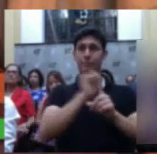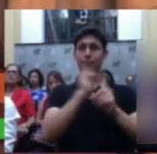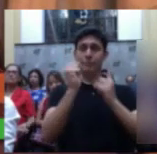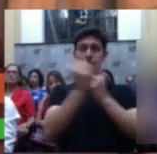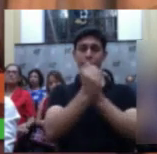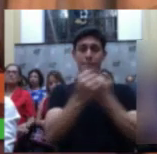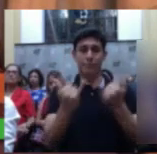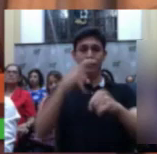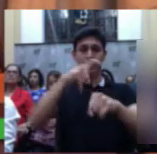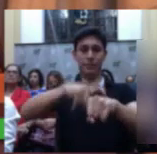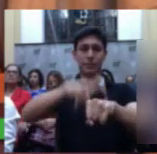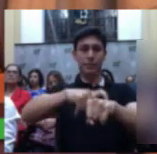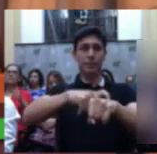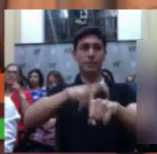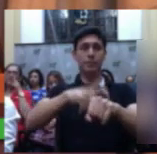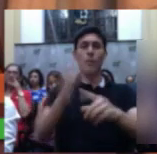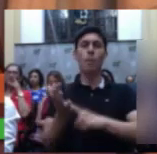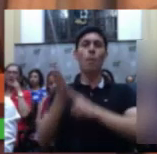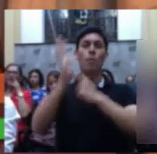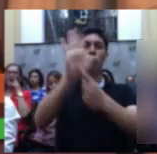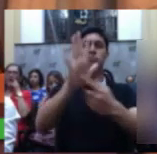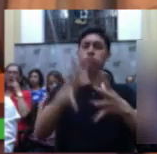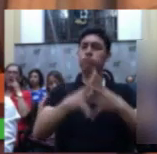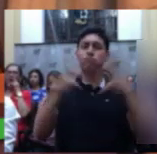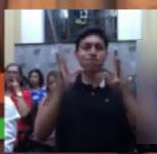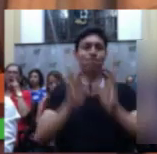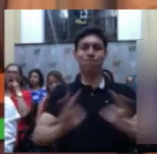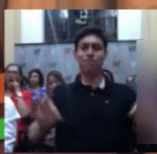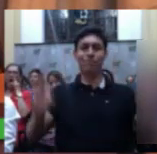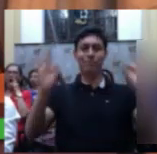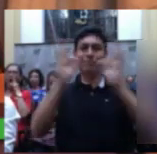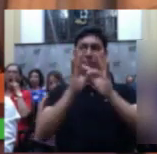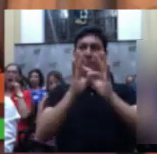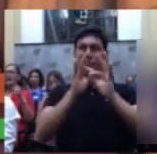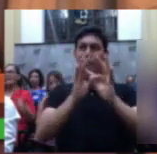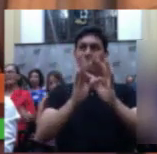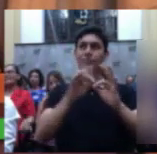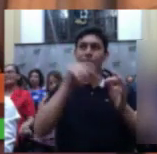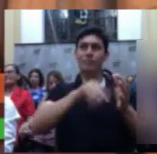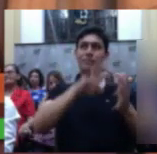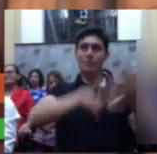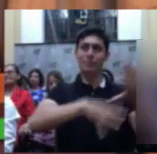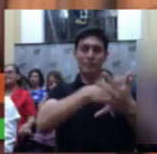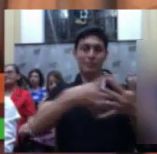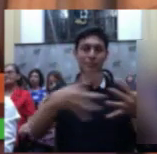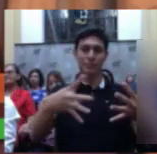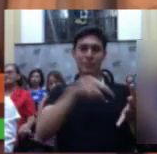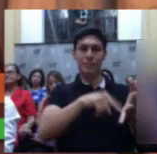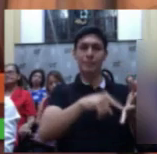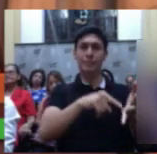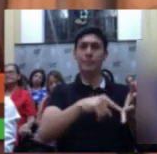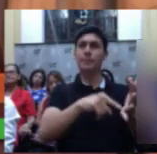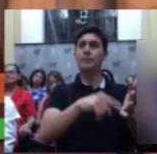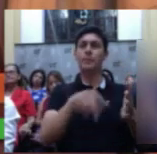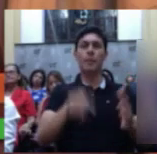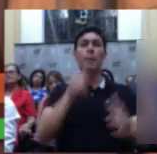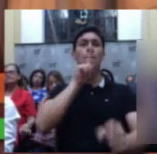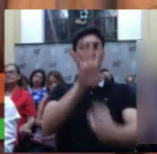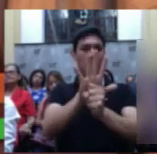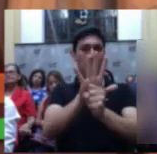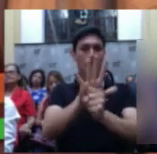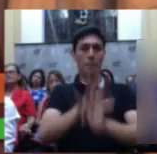momentos nos muestra la importancia de la agenda pendiente en la materia y lo indeclinable del